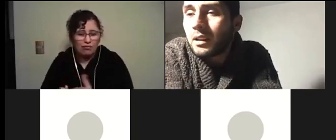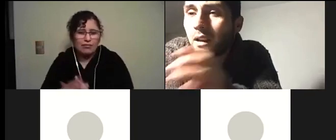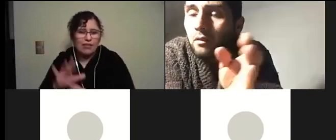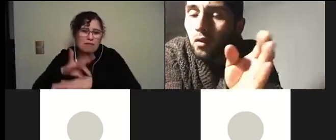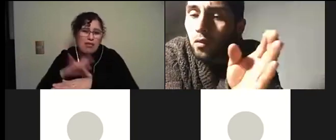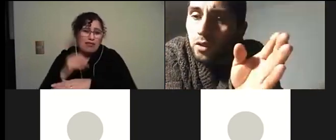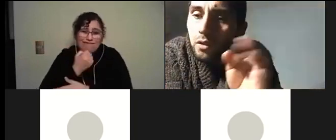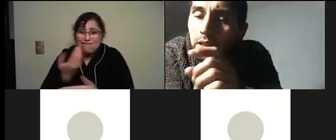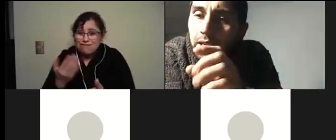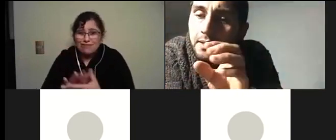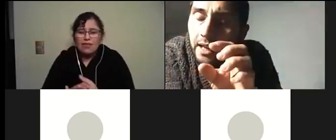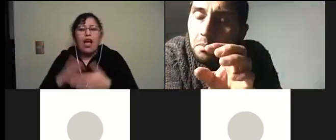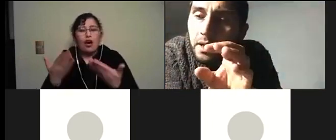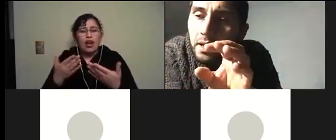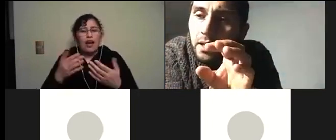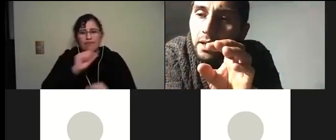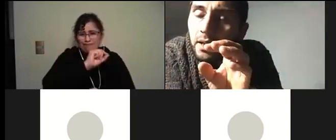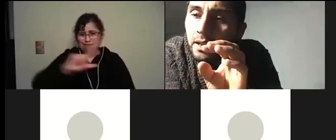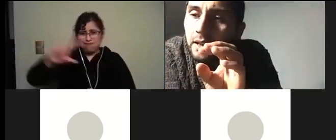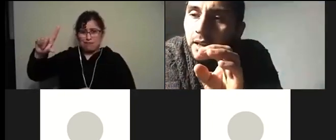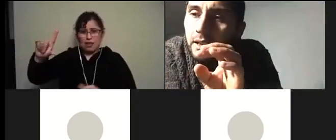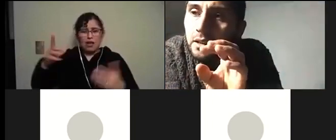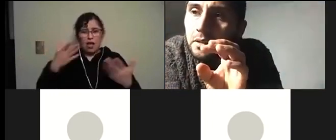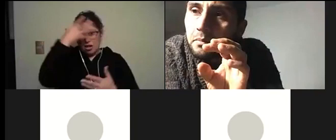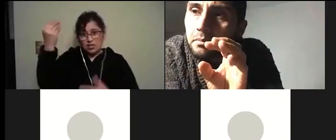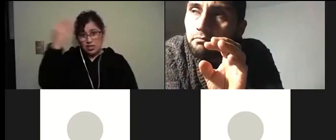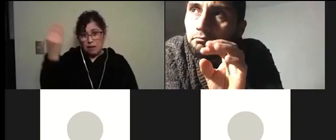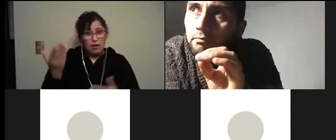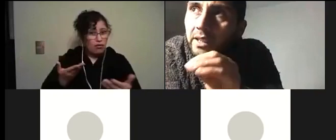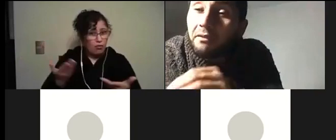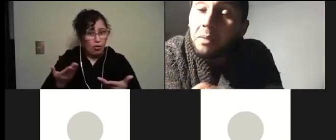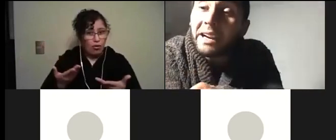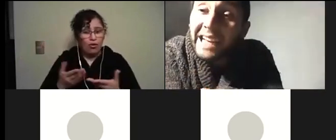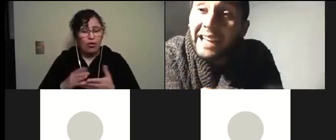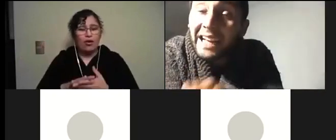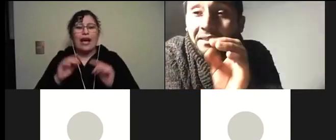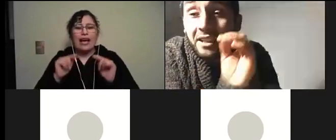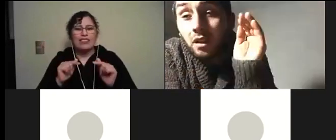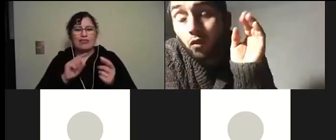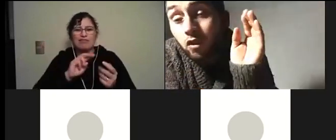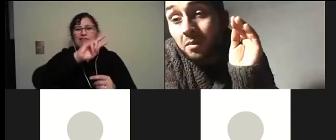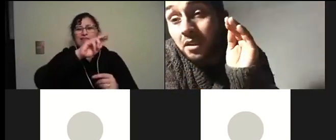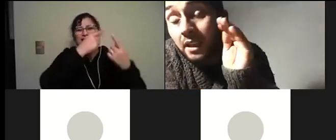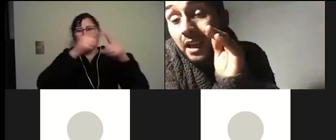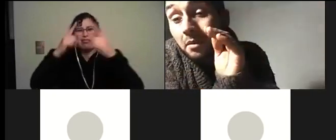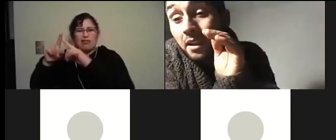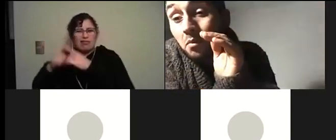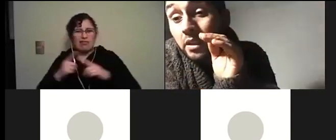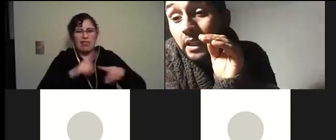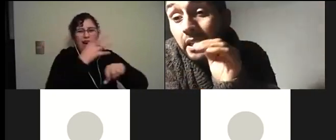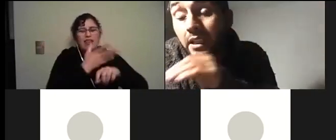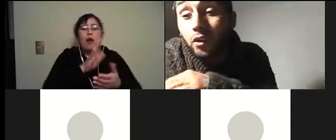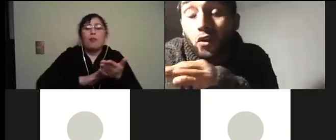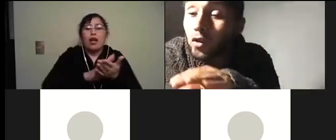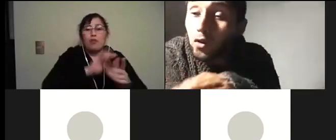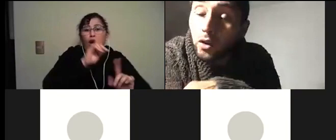pero hay la evolución del Alzheimer eh, es bien variada. Tiene una evolución que puede ser rápida, que puede